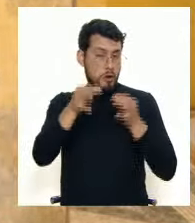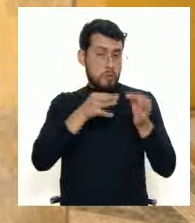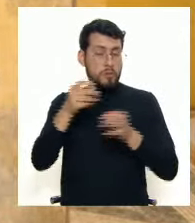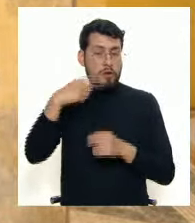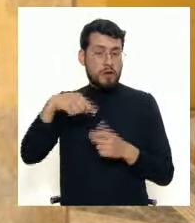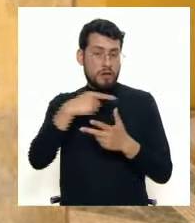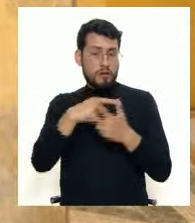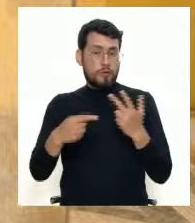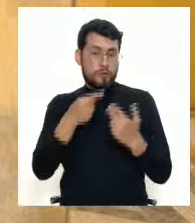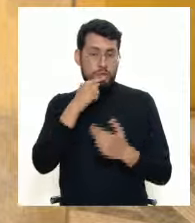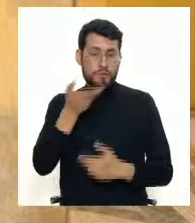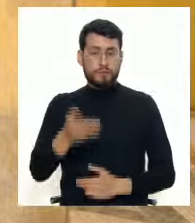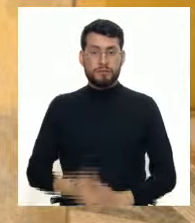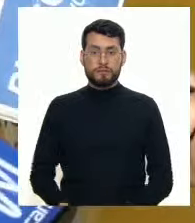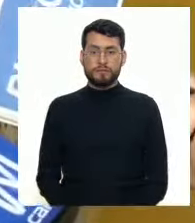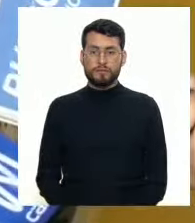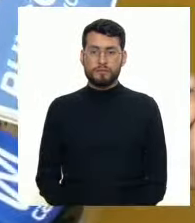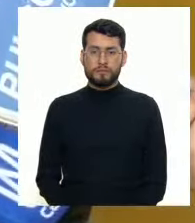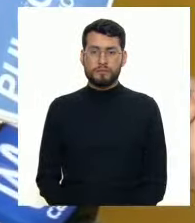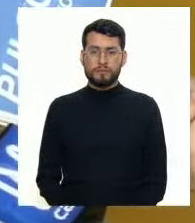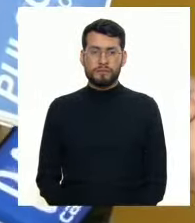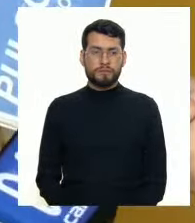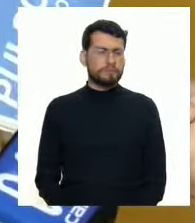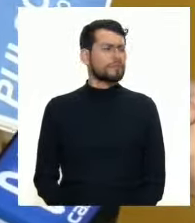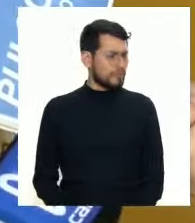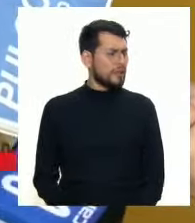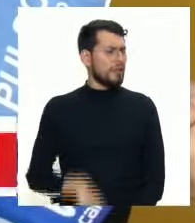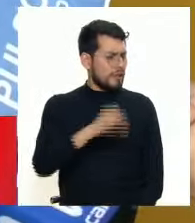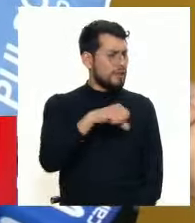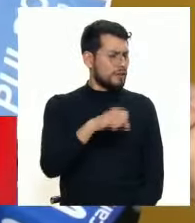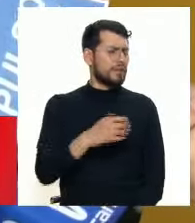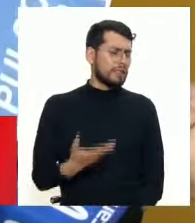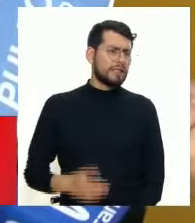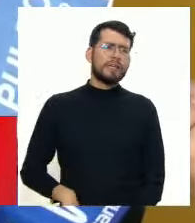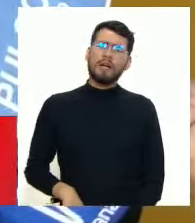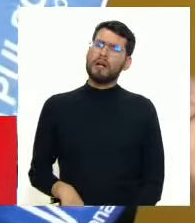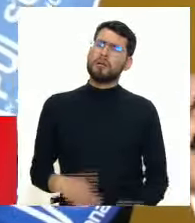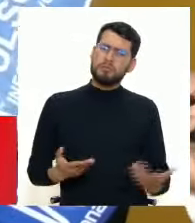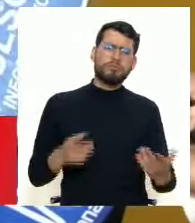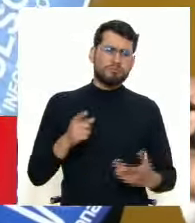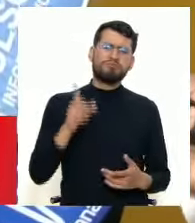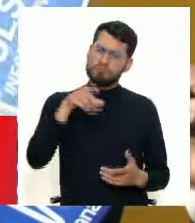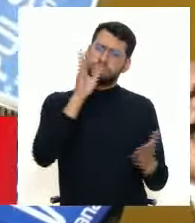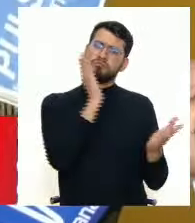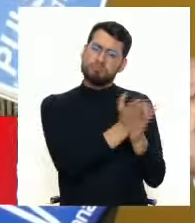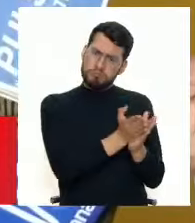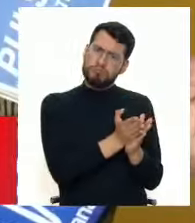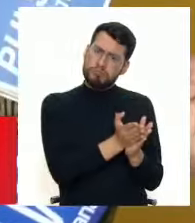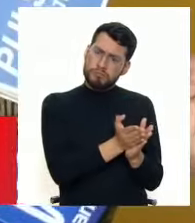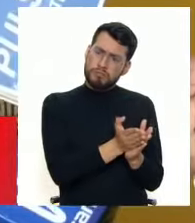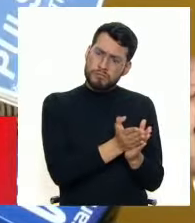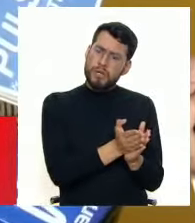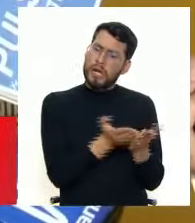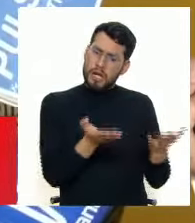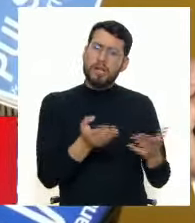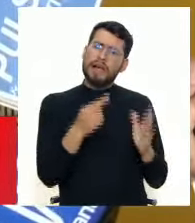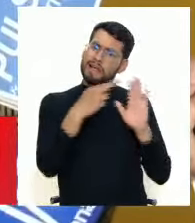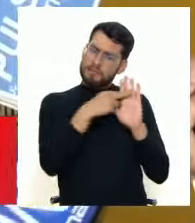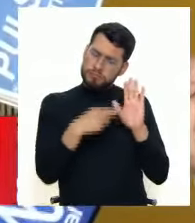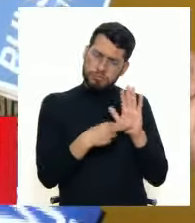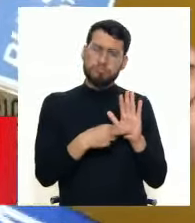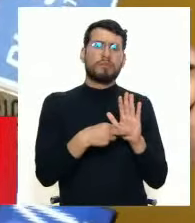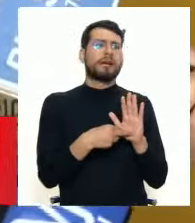de las parlamentarias. Sí, tiene que recibir una sanción, ¿no?, de acuerdo al